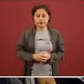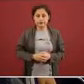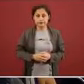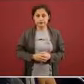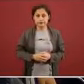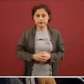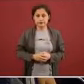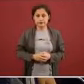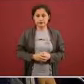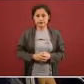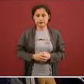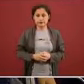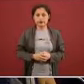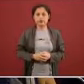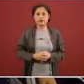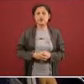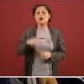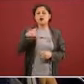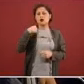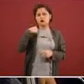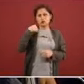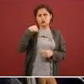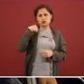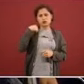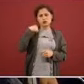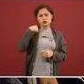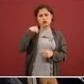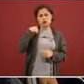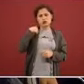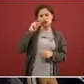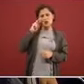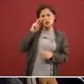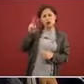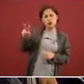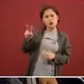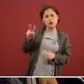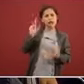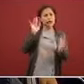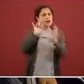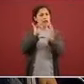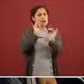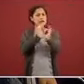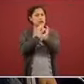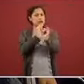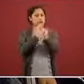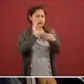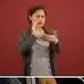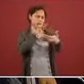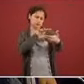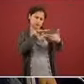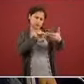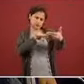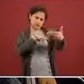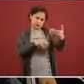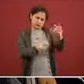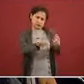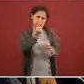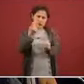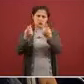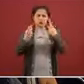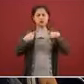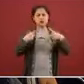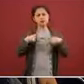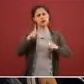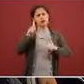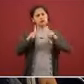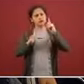Y noté que algunas personas, de acuerdo a sus comunicaciones en las redes sociales, estaban confundidas respecto a por qué,